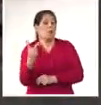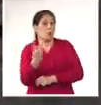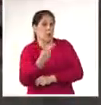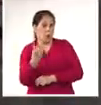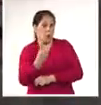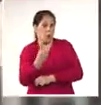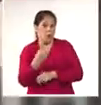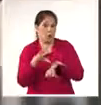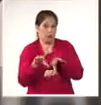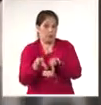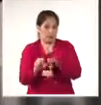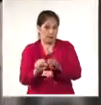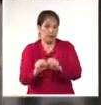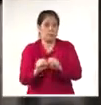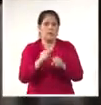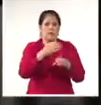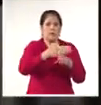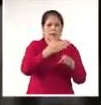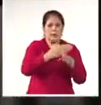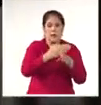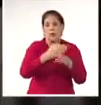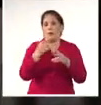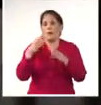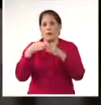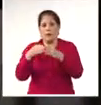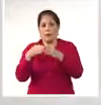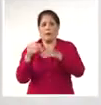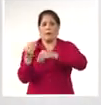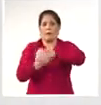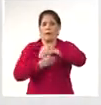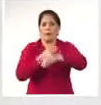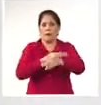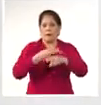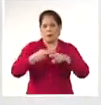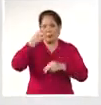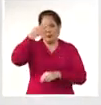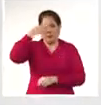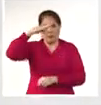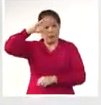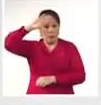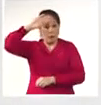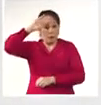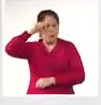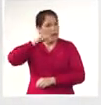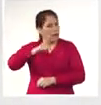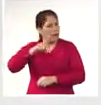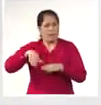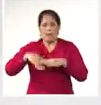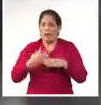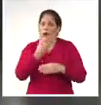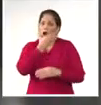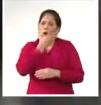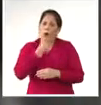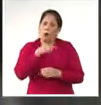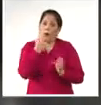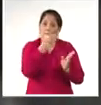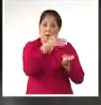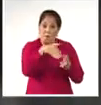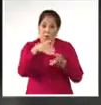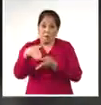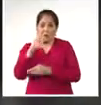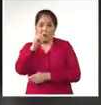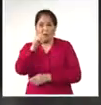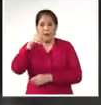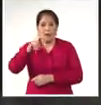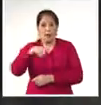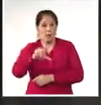Carlos Manuel de Céspedes cambió el rumbo de la historia de Cuba. Aunque fue una jornada donde varios jóvenes perdieron la vida, el